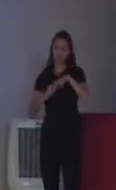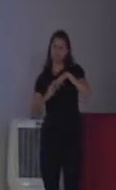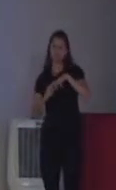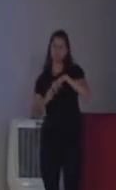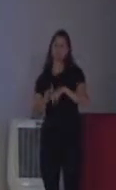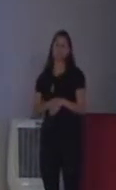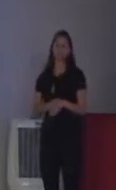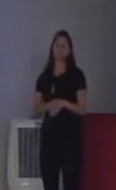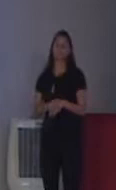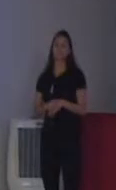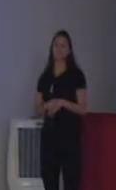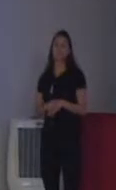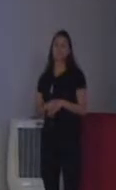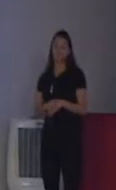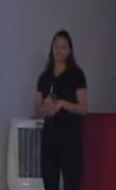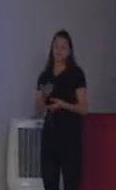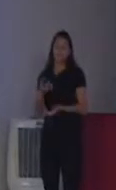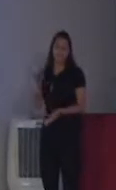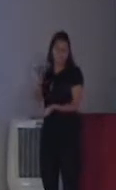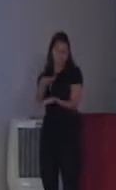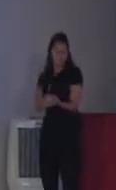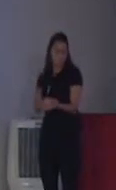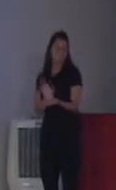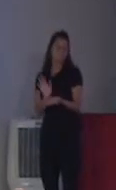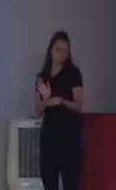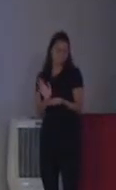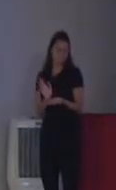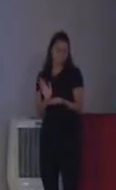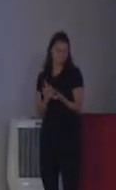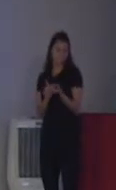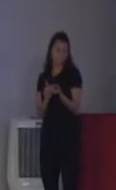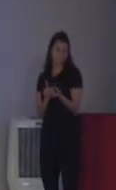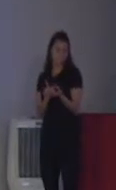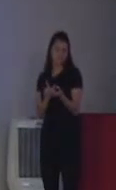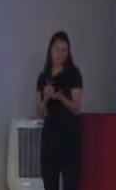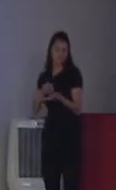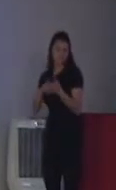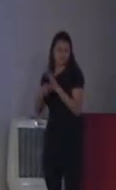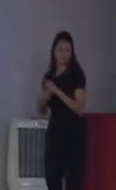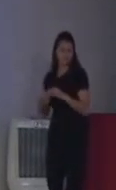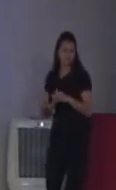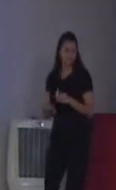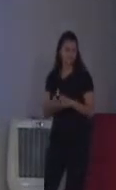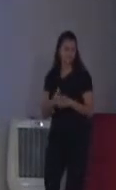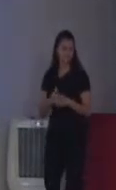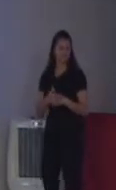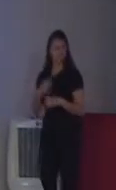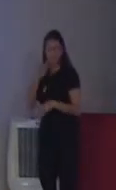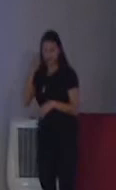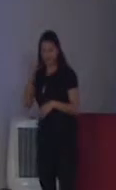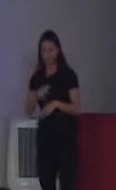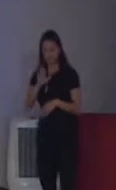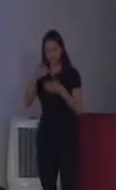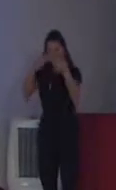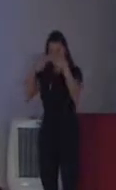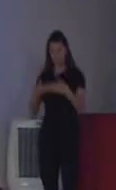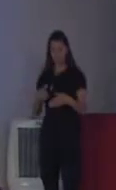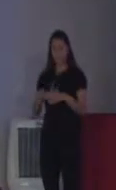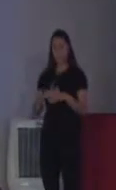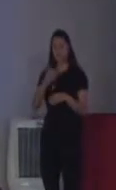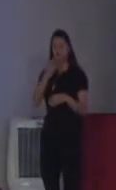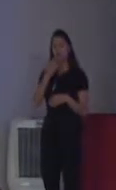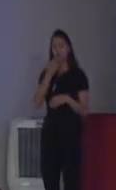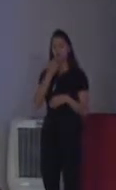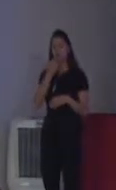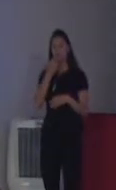una extremidad, etcétera. Pues justamente, eso lo que quiere decir es que, en efecto, la discapacidad... El loro,